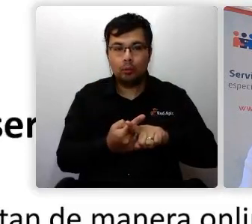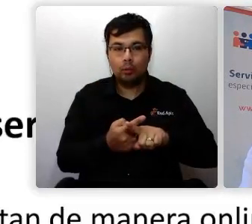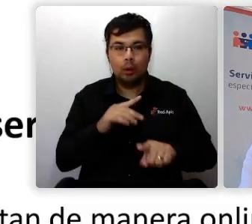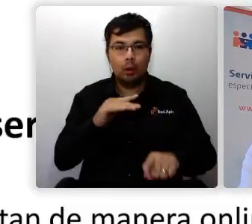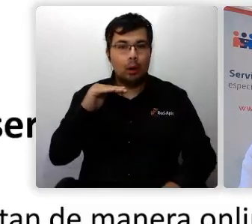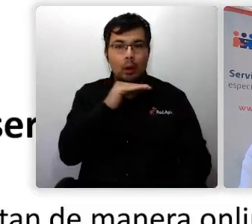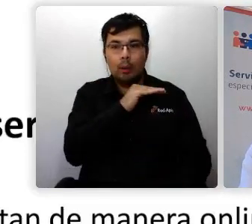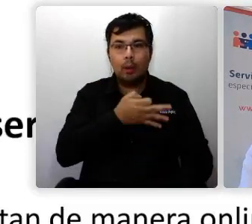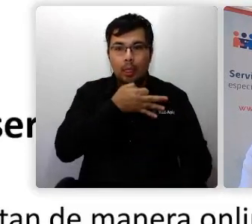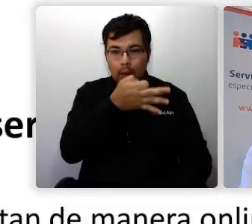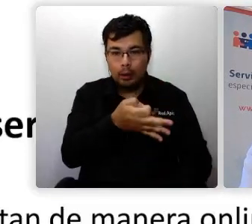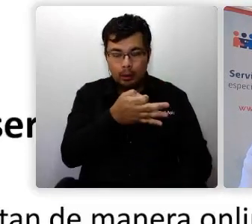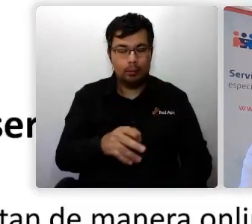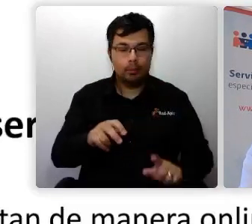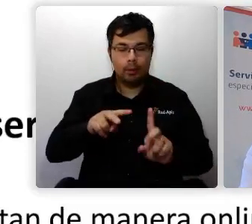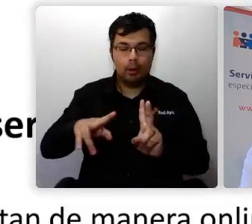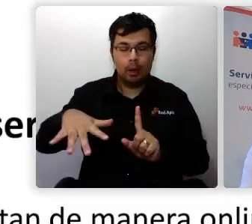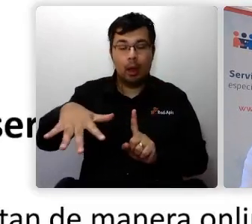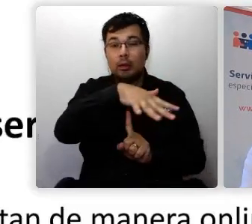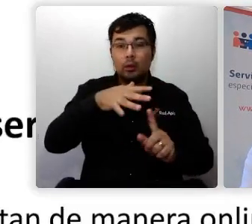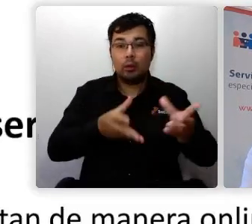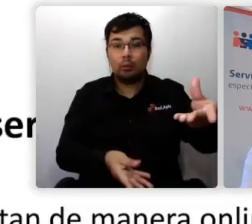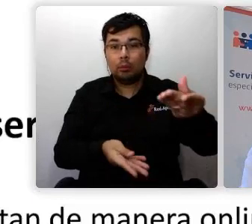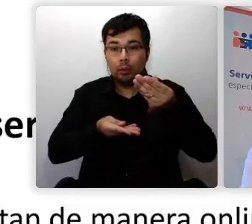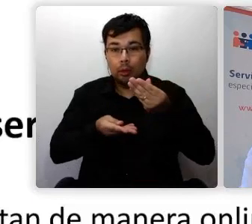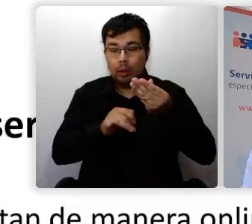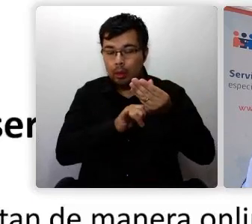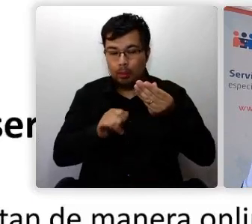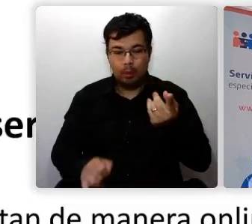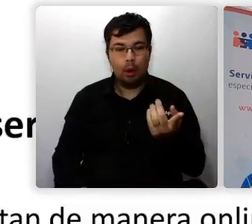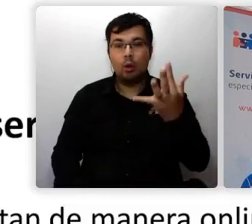que fue recibido el caso y con tal número.